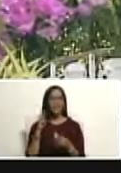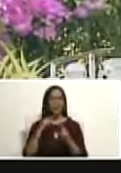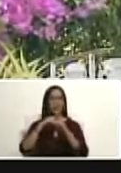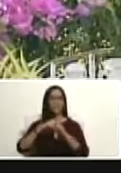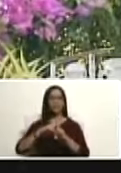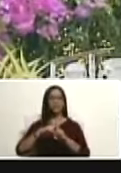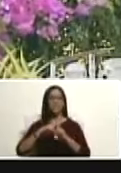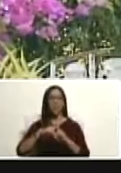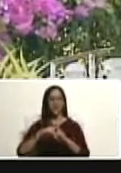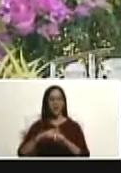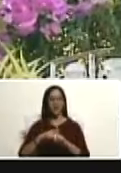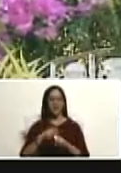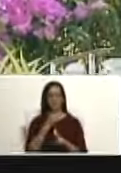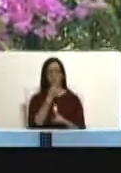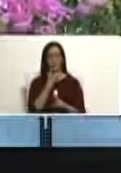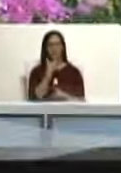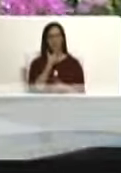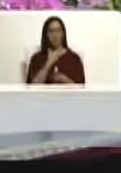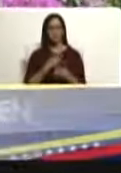positiva.